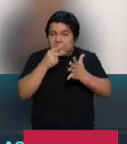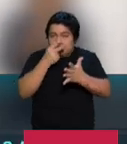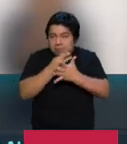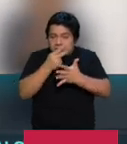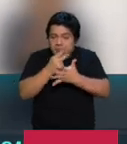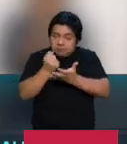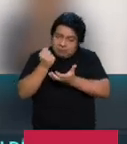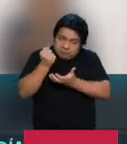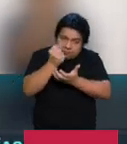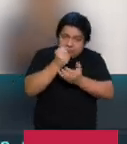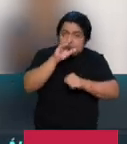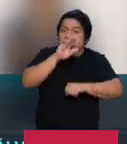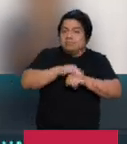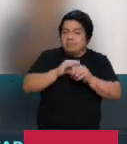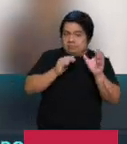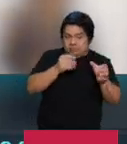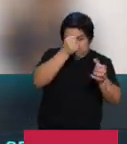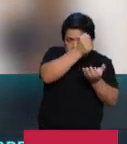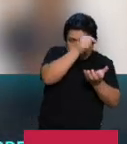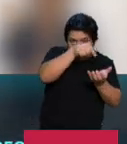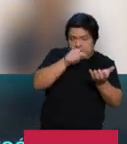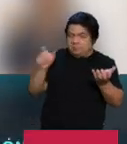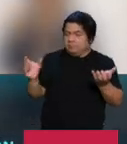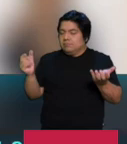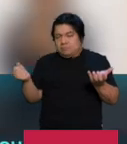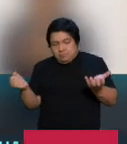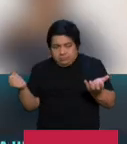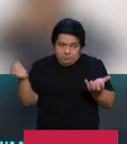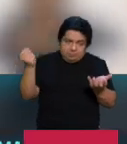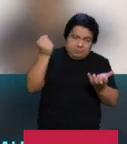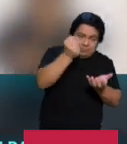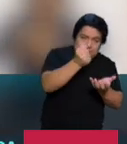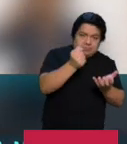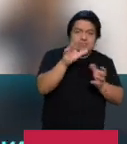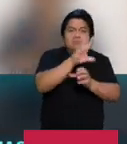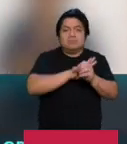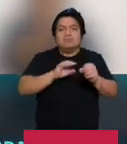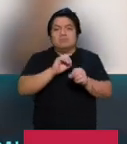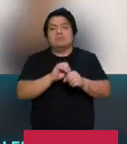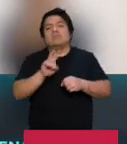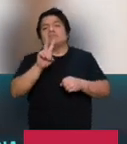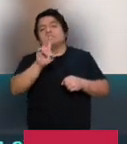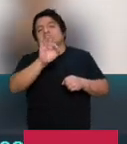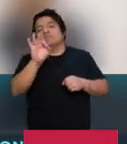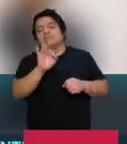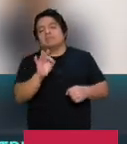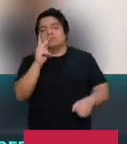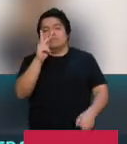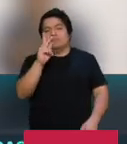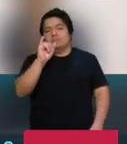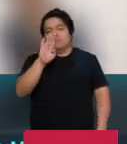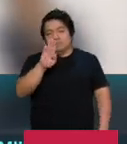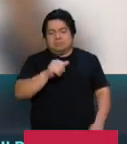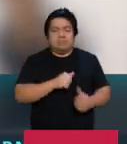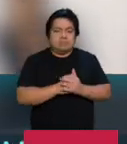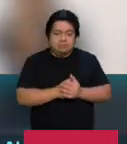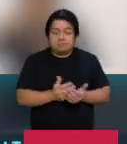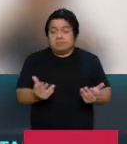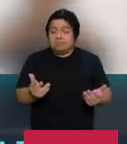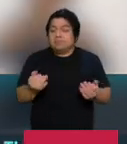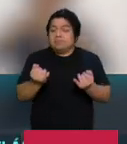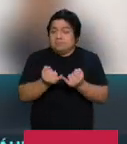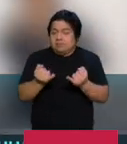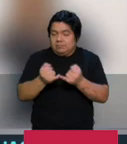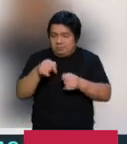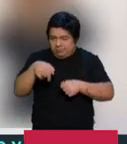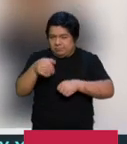pesos adicionales a lo ya presupuestado, lo que representa 2% del Producto Interno Bruto. Adelantó también que